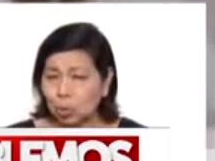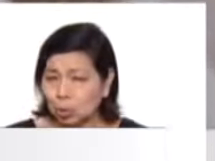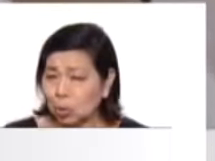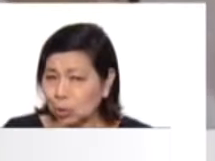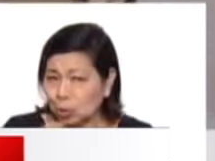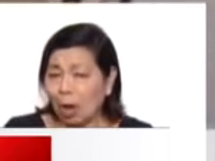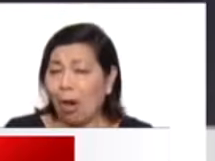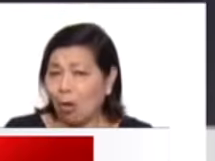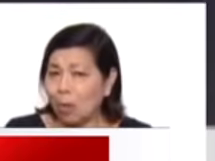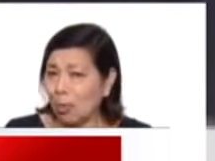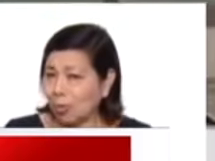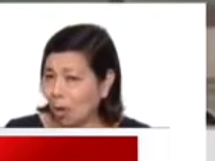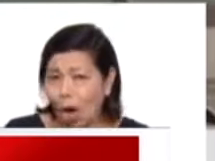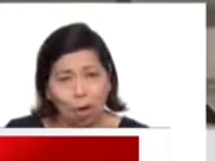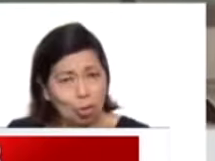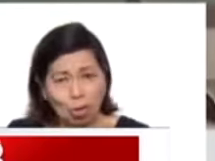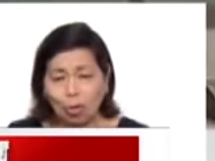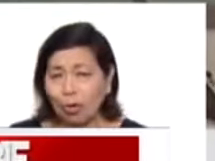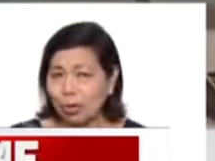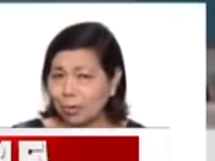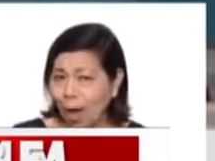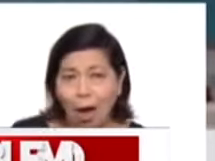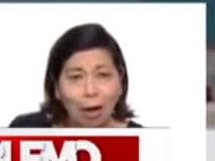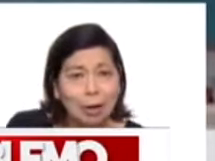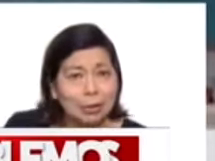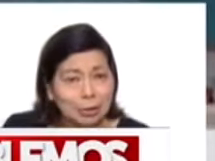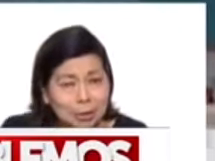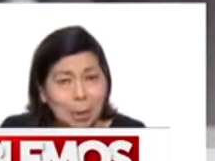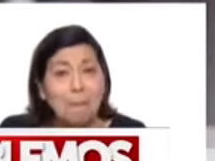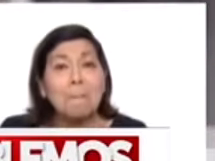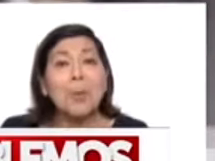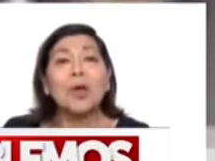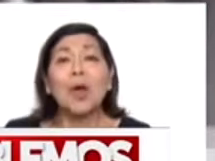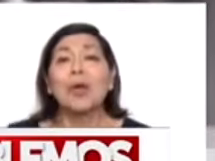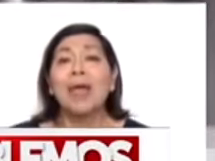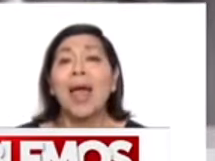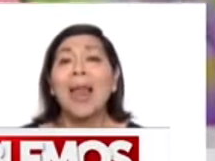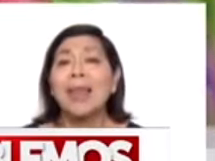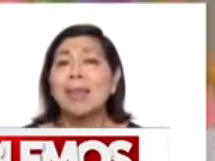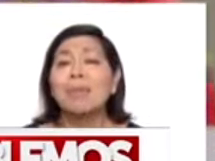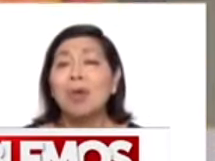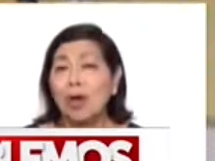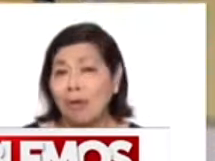les aseguro que Lima estuviera lista. Lista porque hoy Lima es una realidad.